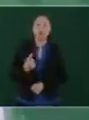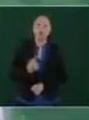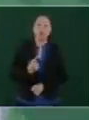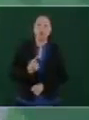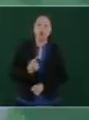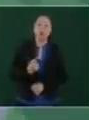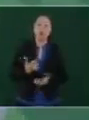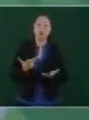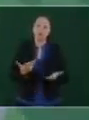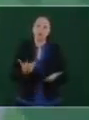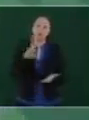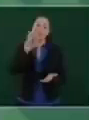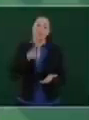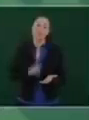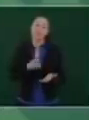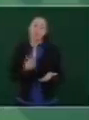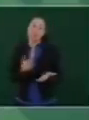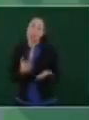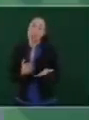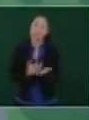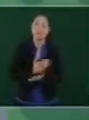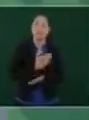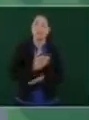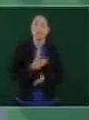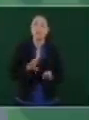una violación flagrante